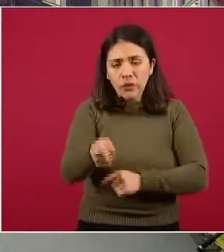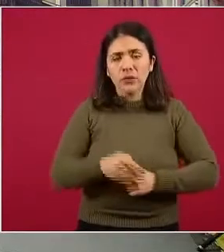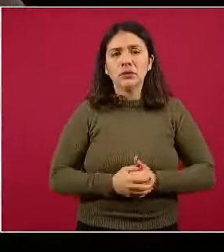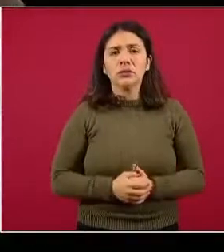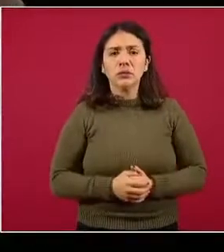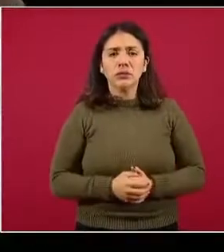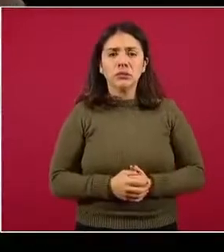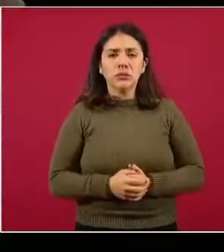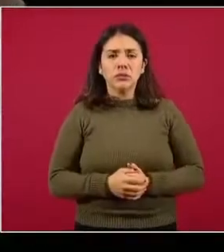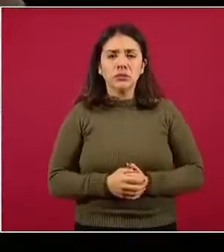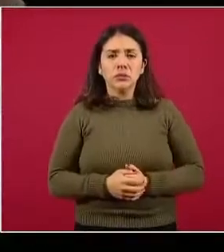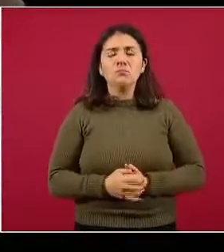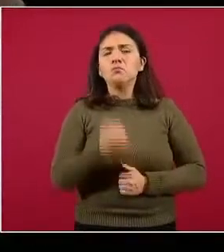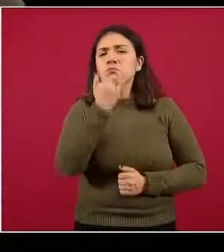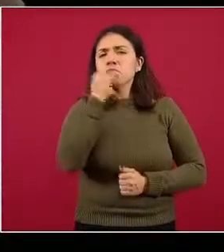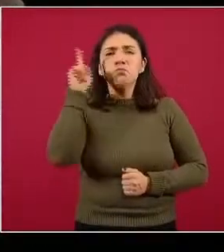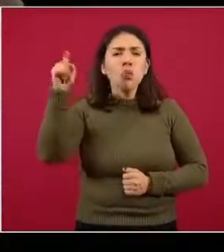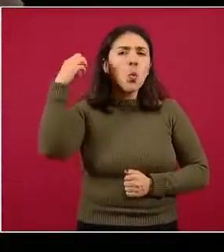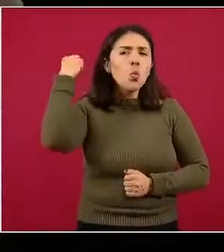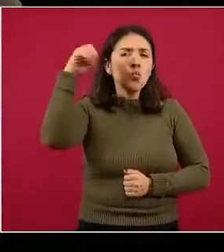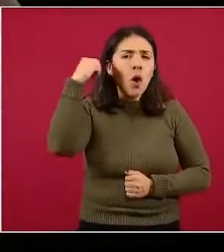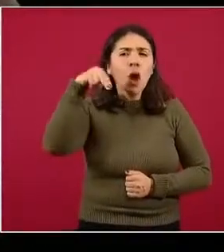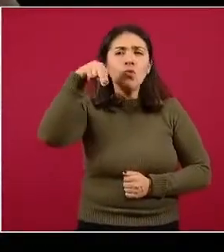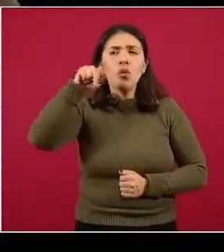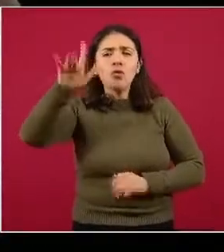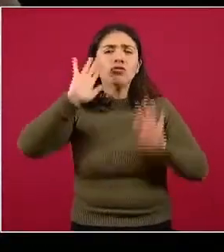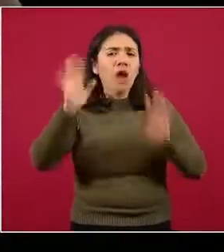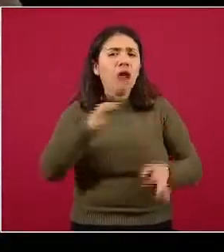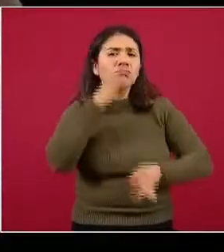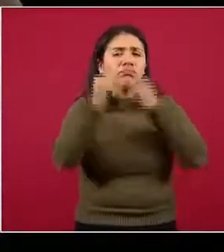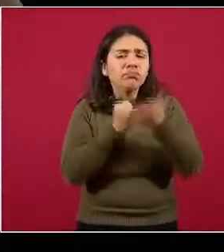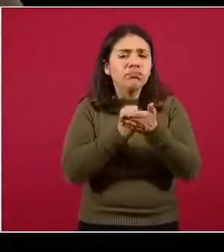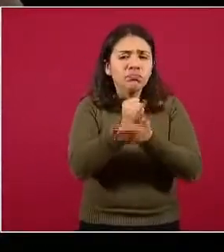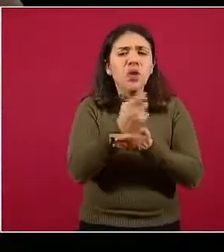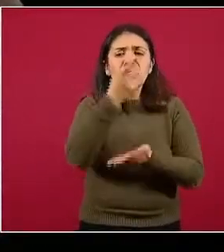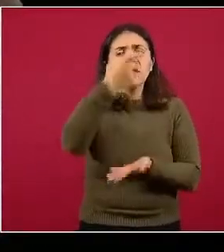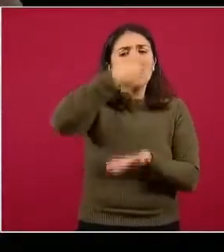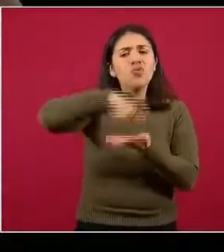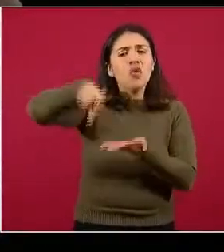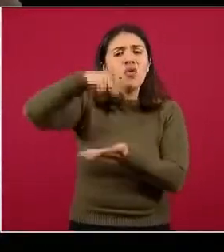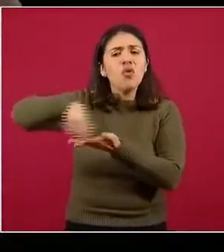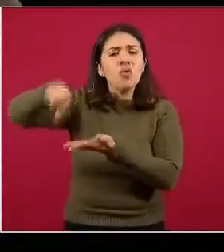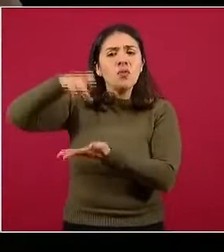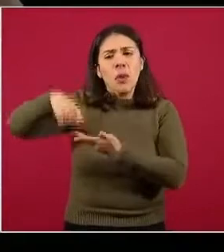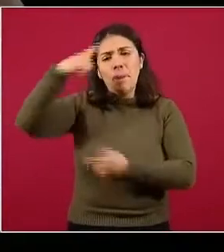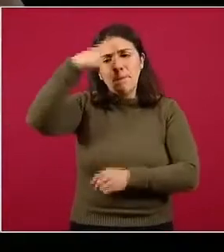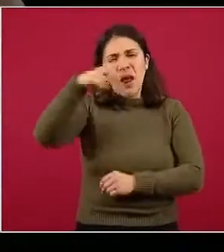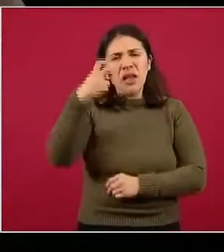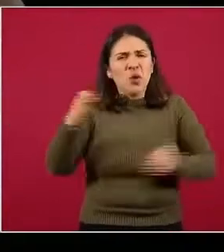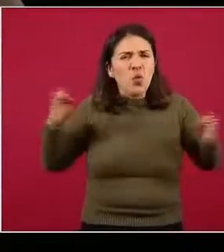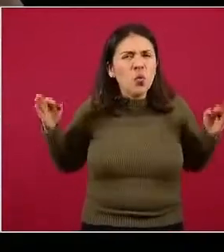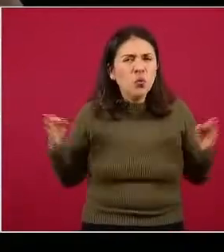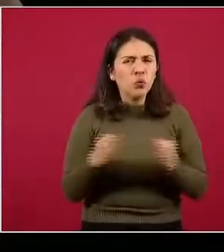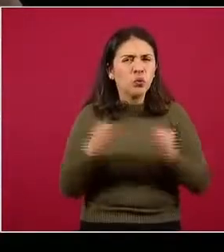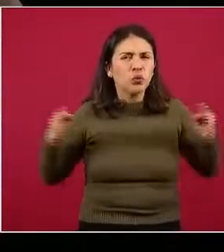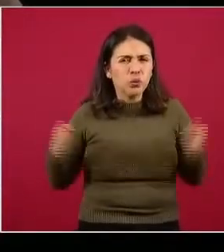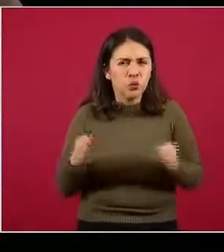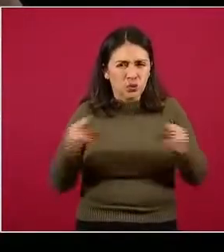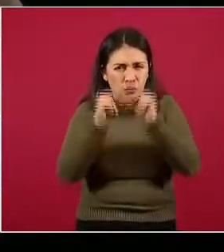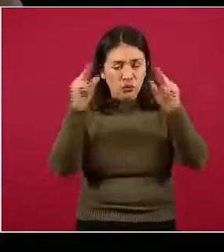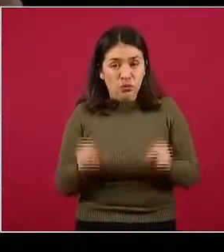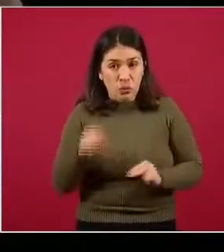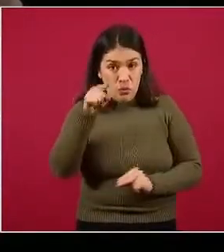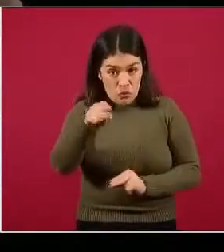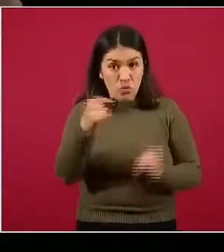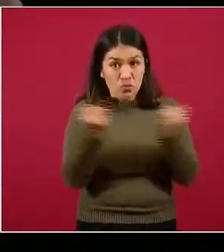Congelación. Oaxaca y Nuevo León ya anunció pues, la compra de estos ultracongeladores. Ustedes van